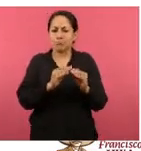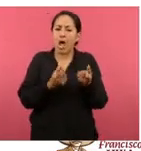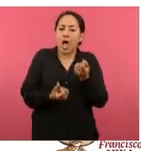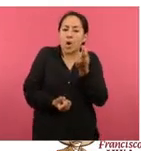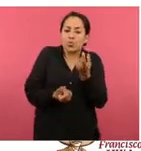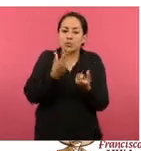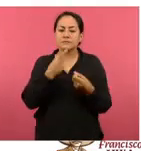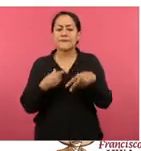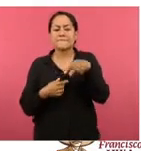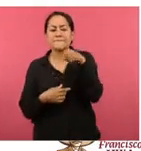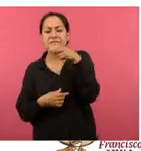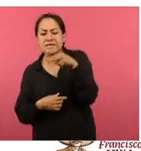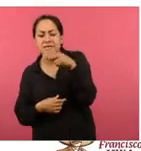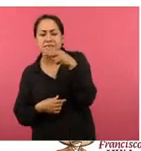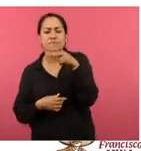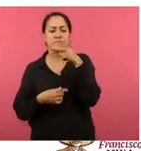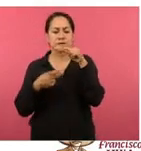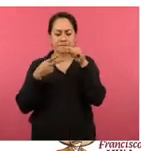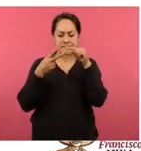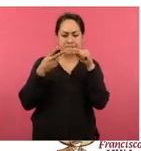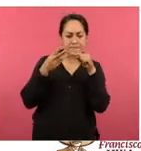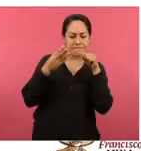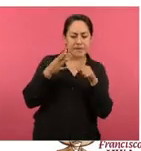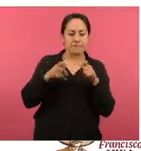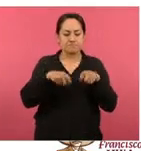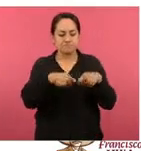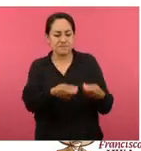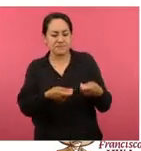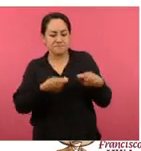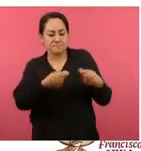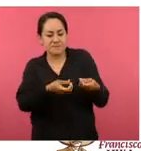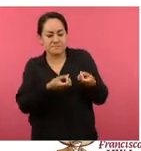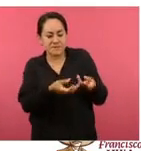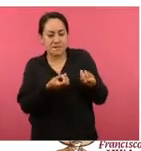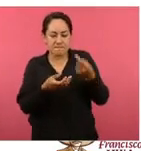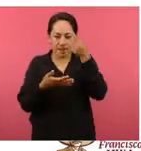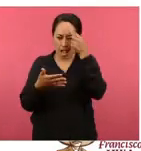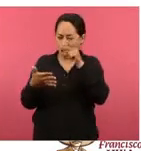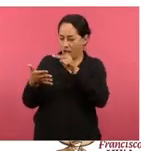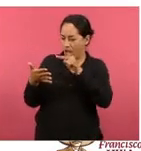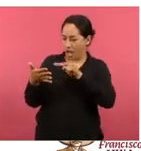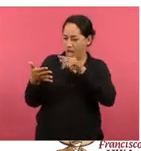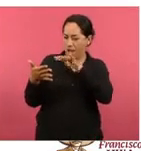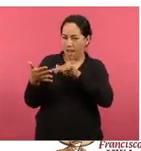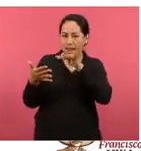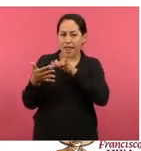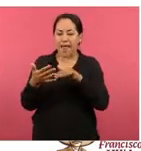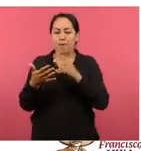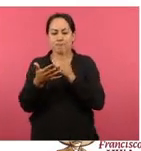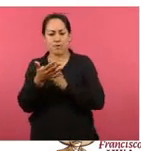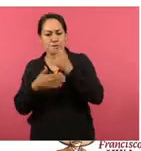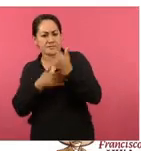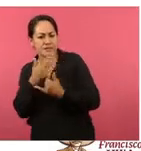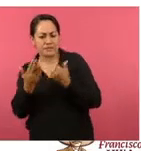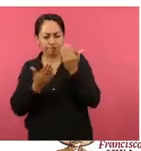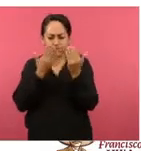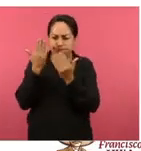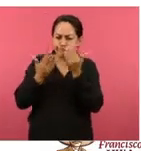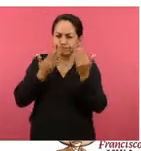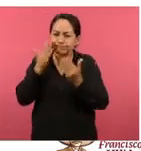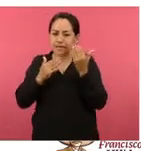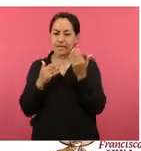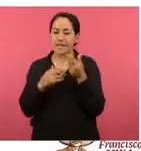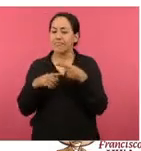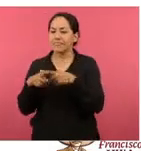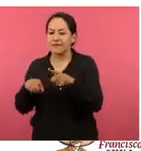verbos que se están encontrando en los programas de estudio. Uso de diversas